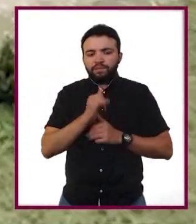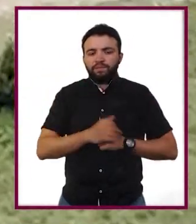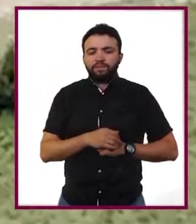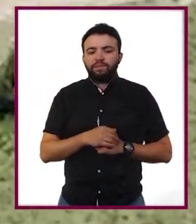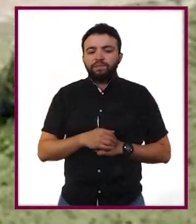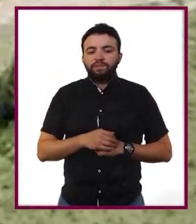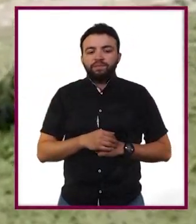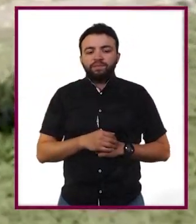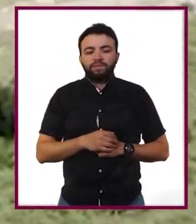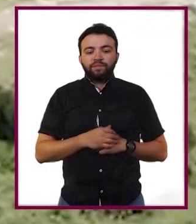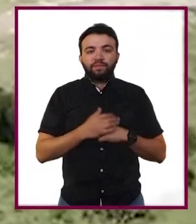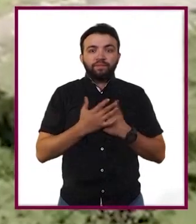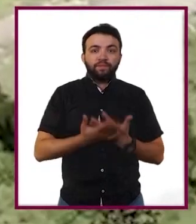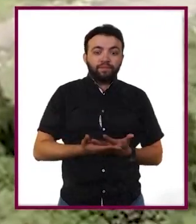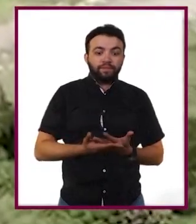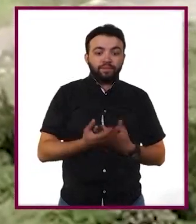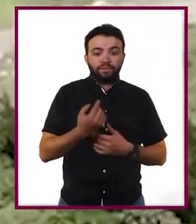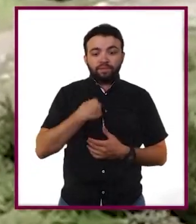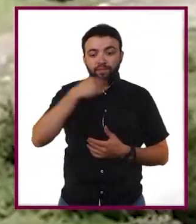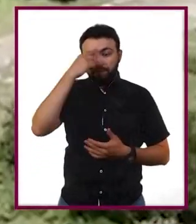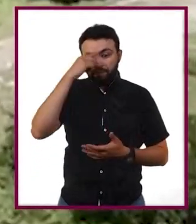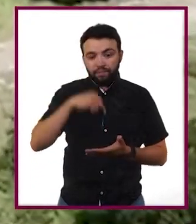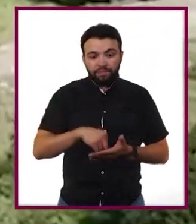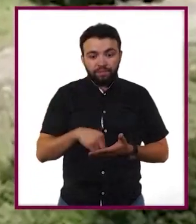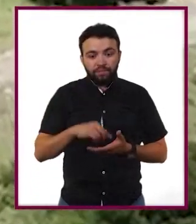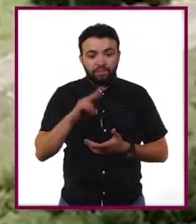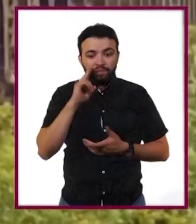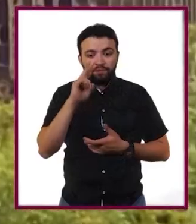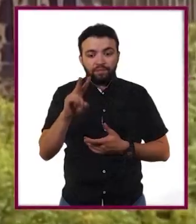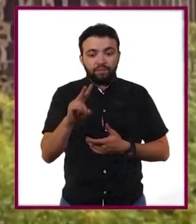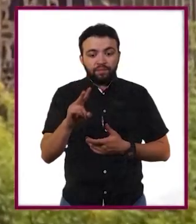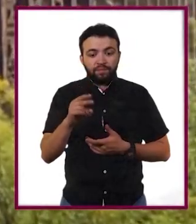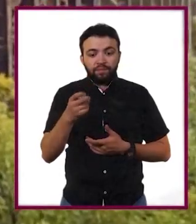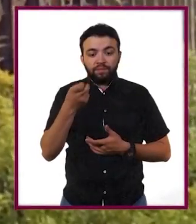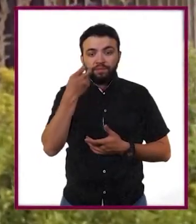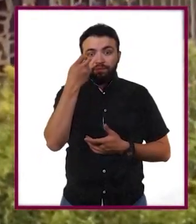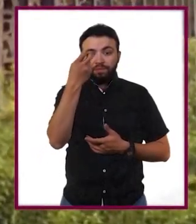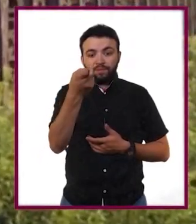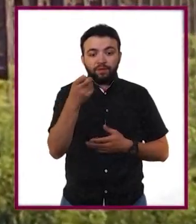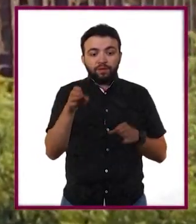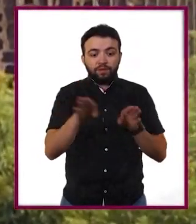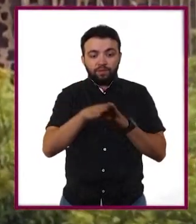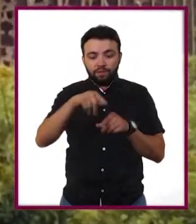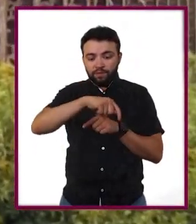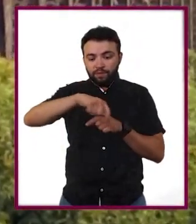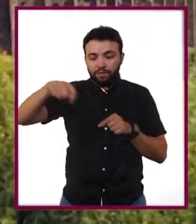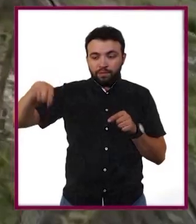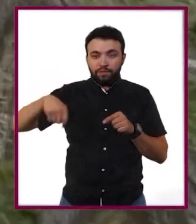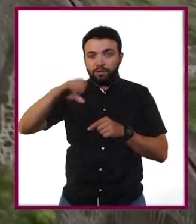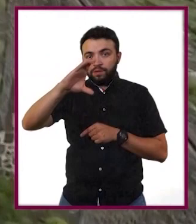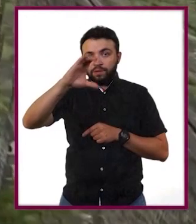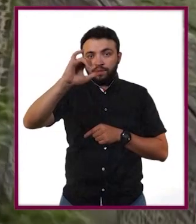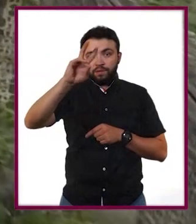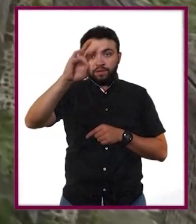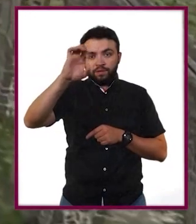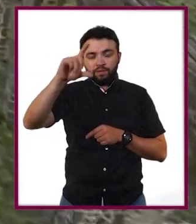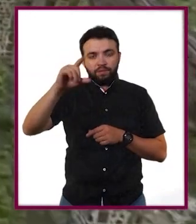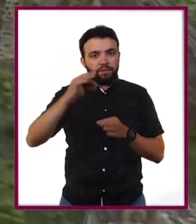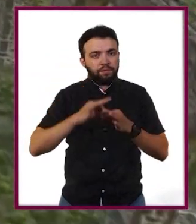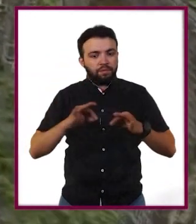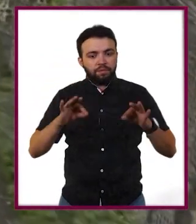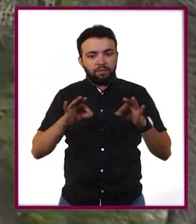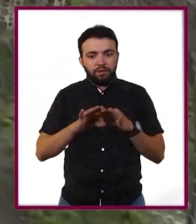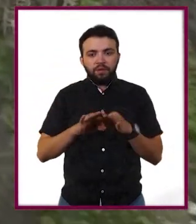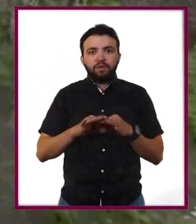Arquitectónicamente, pues yo lo que veo es, es una obra de ingeniería civil muy importante, está muy